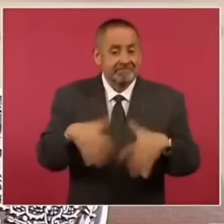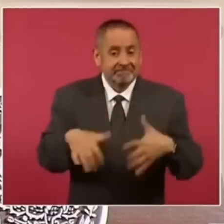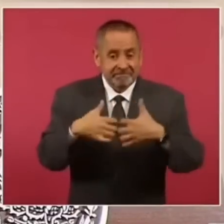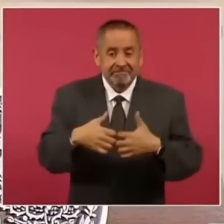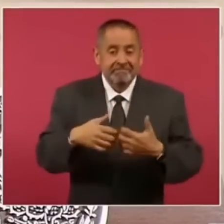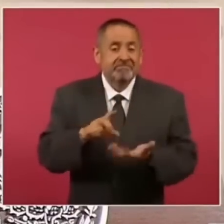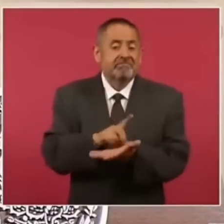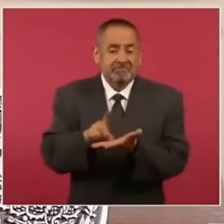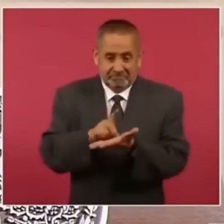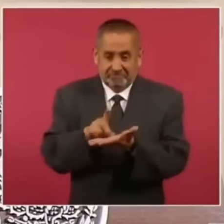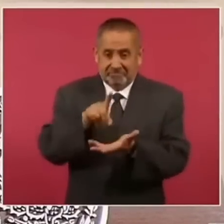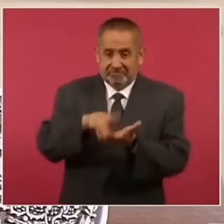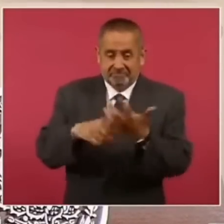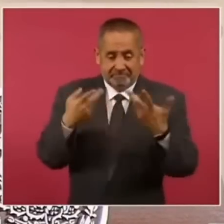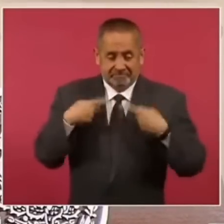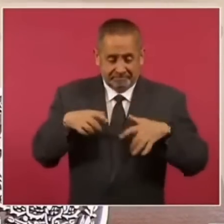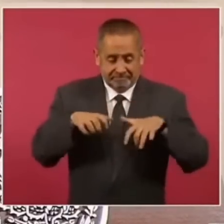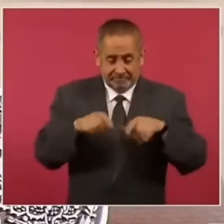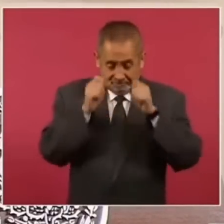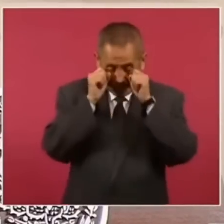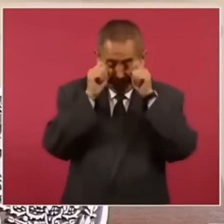maquilas.